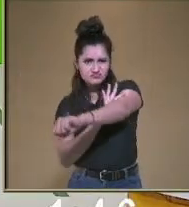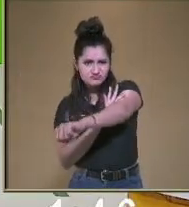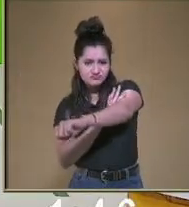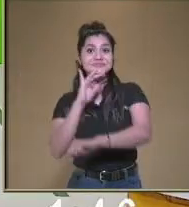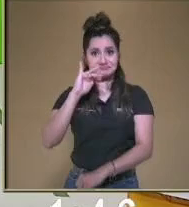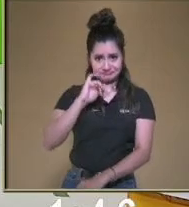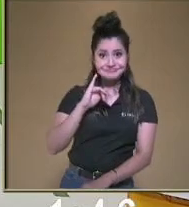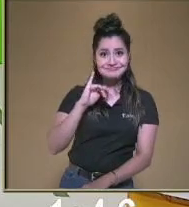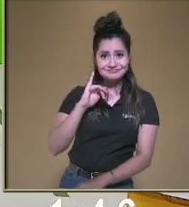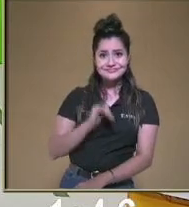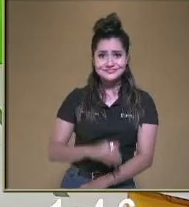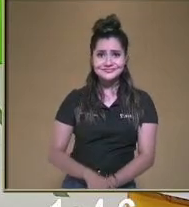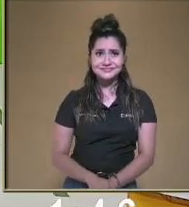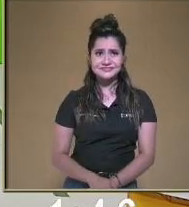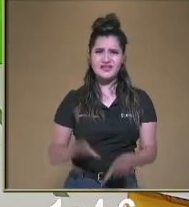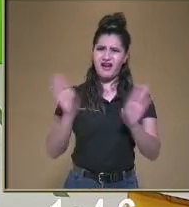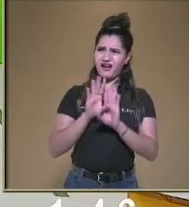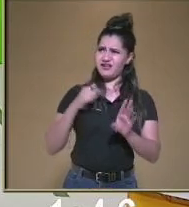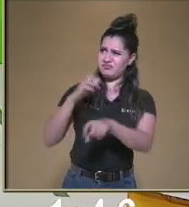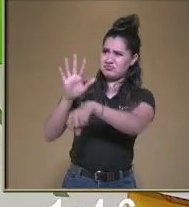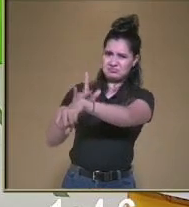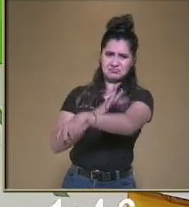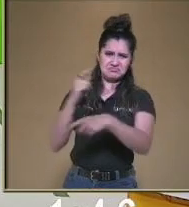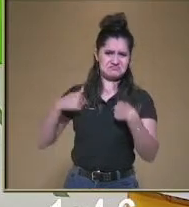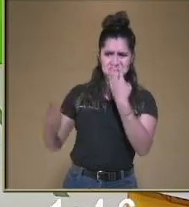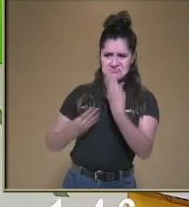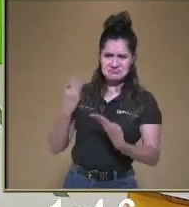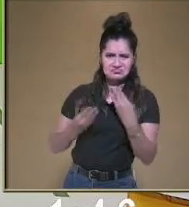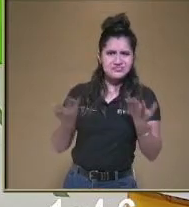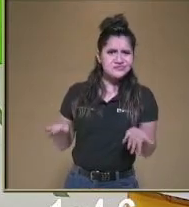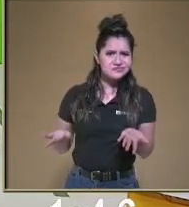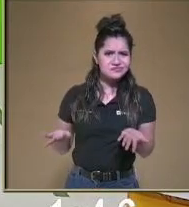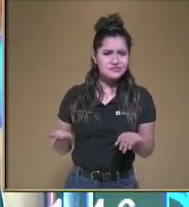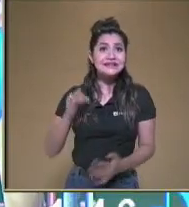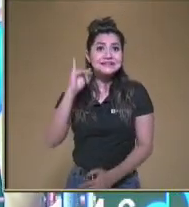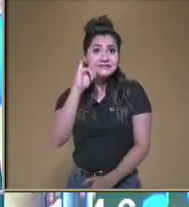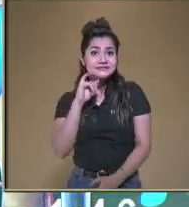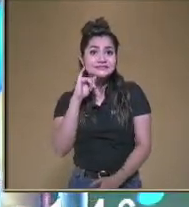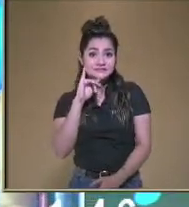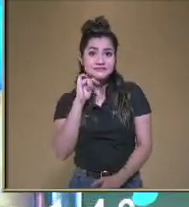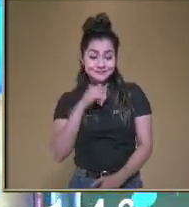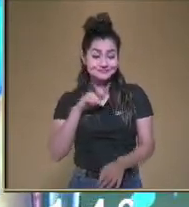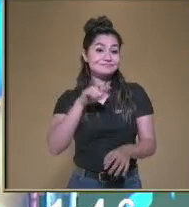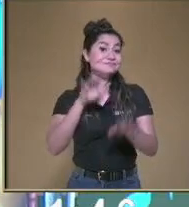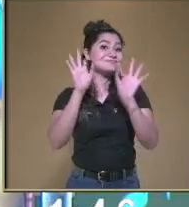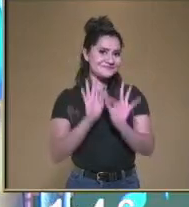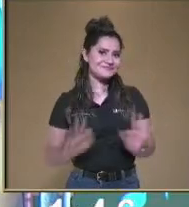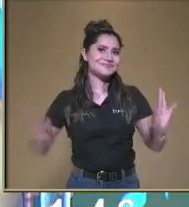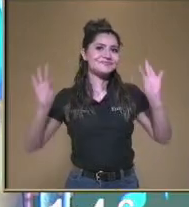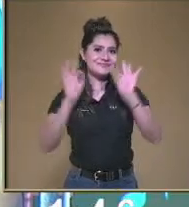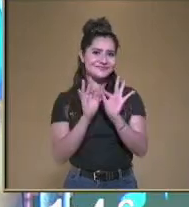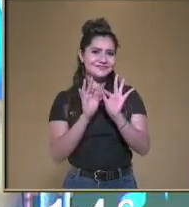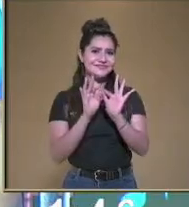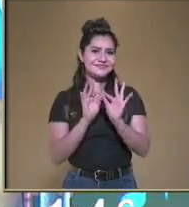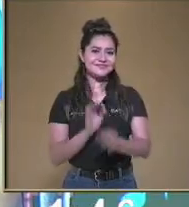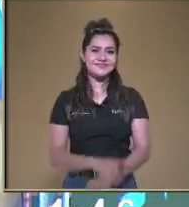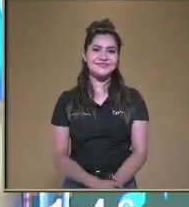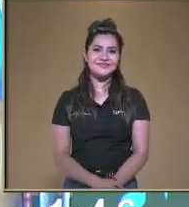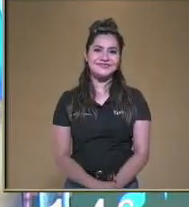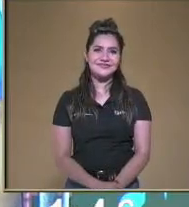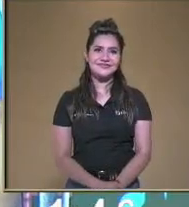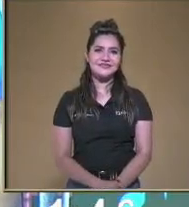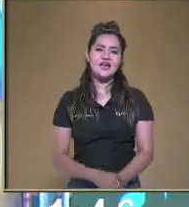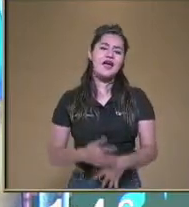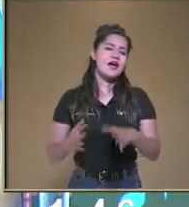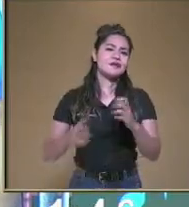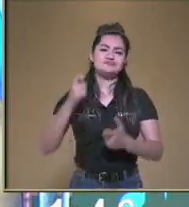Claro. ¿Cómo voy a decir emociones con la danza? Claro que sí, eso es muy importante. Nosotros podemos decir